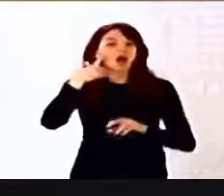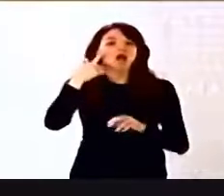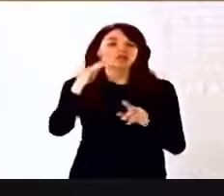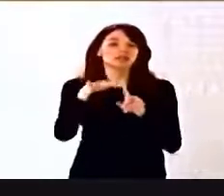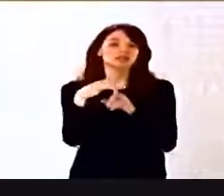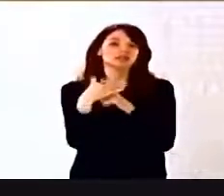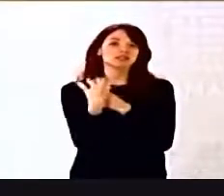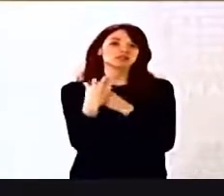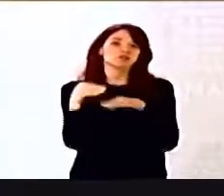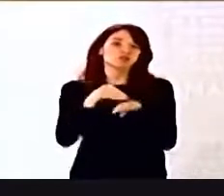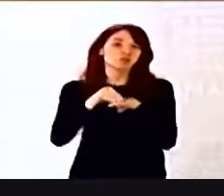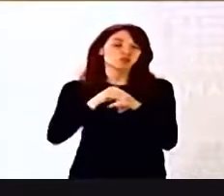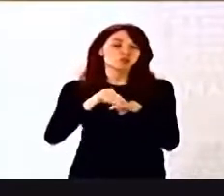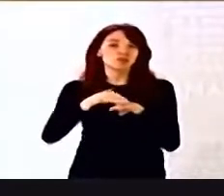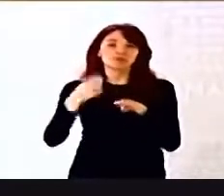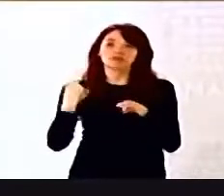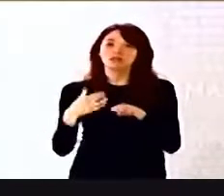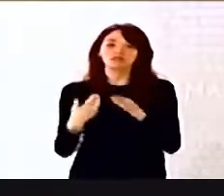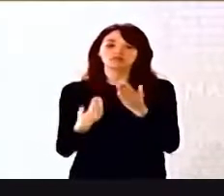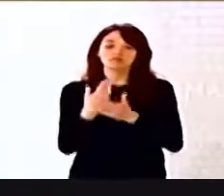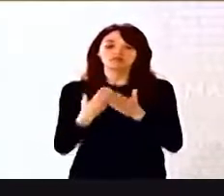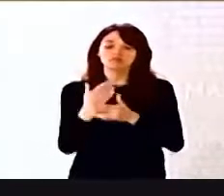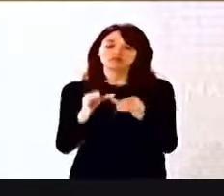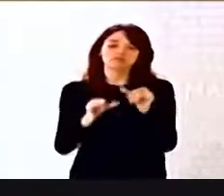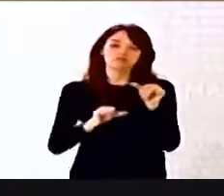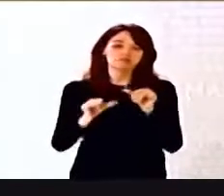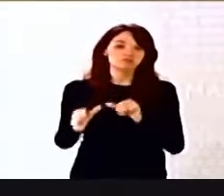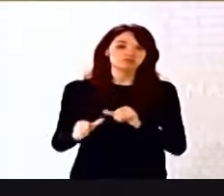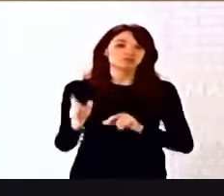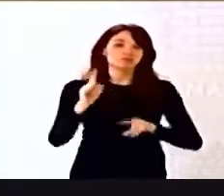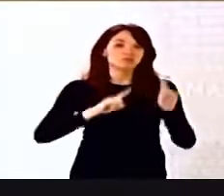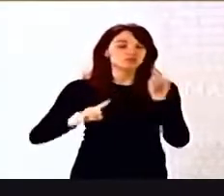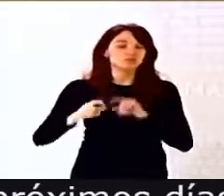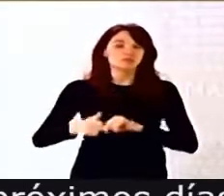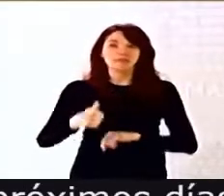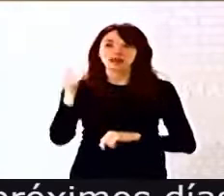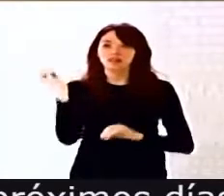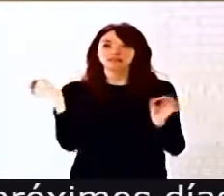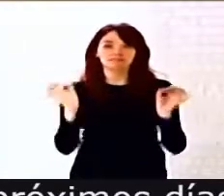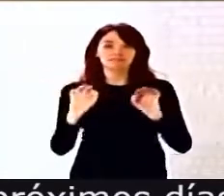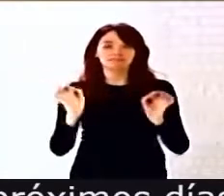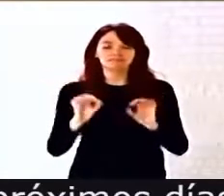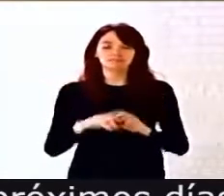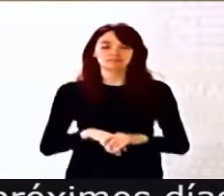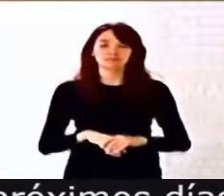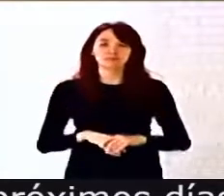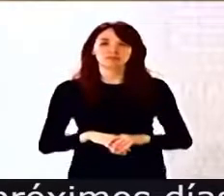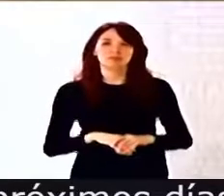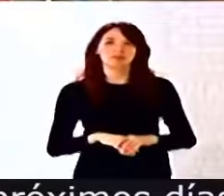solucionado en los próximos días y no tengamos mayores problemas con este asunto.